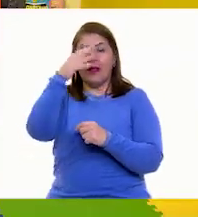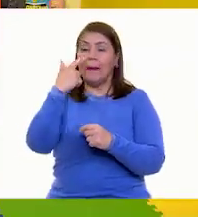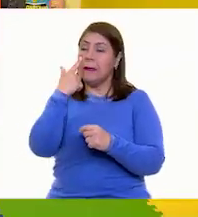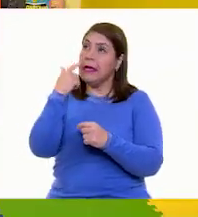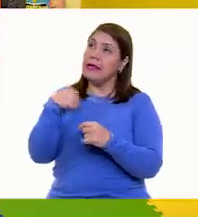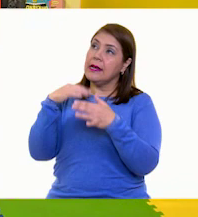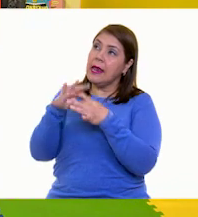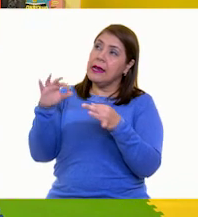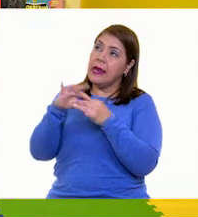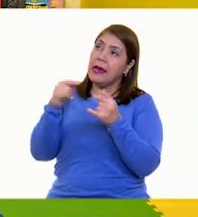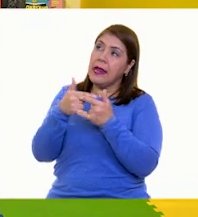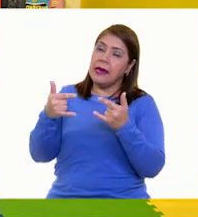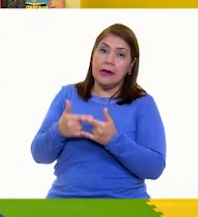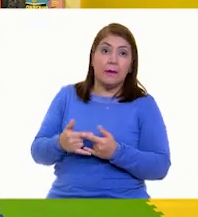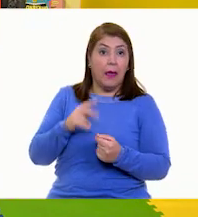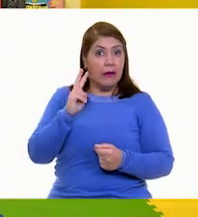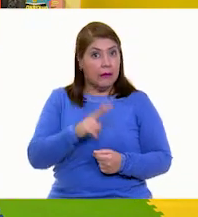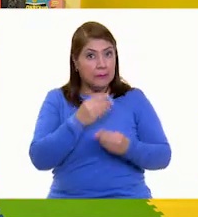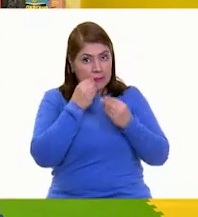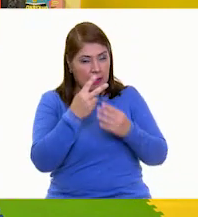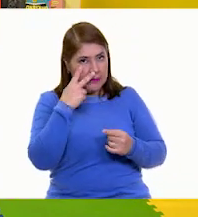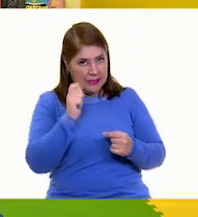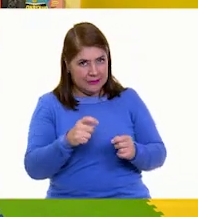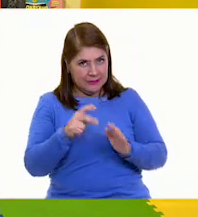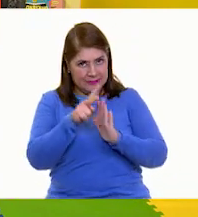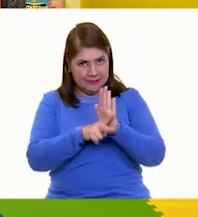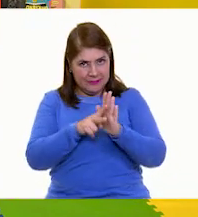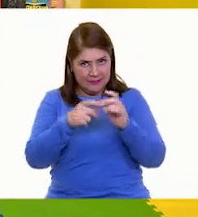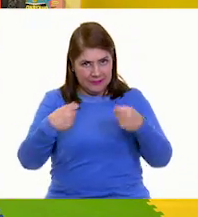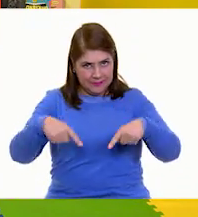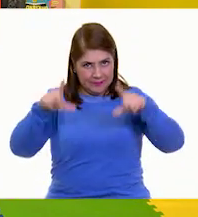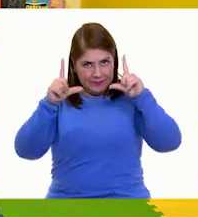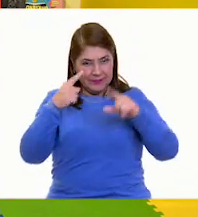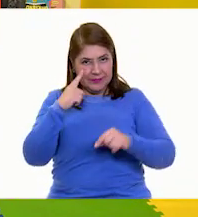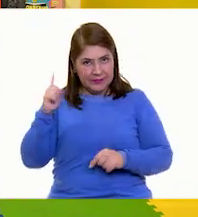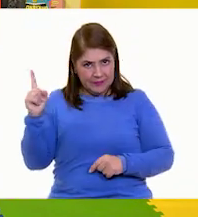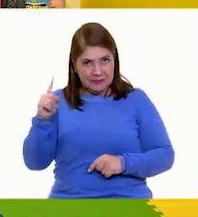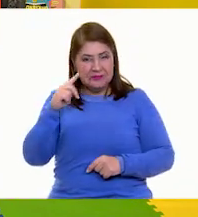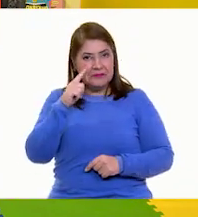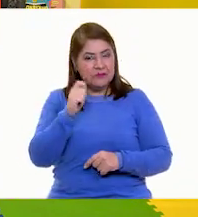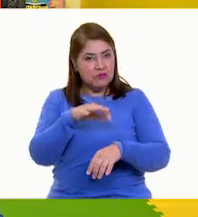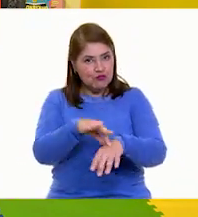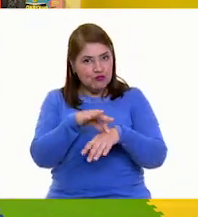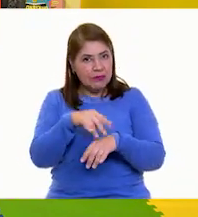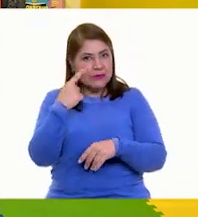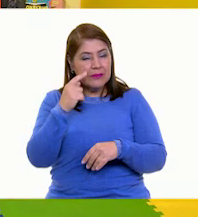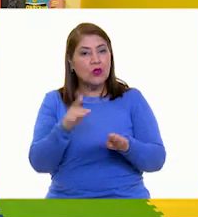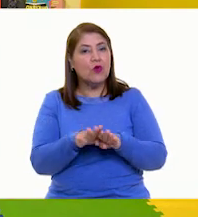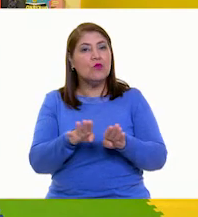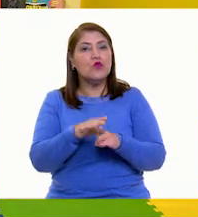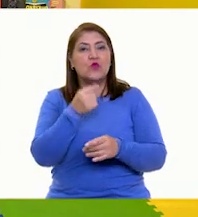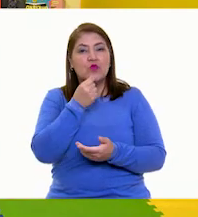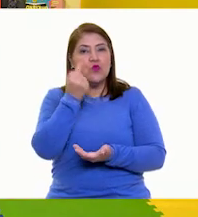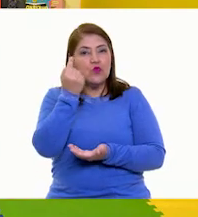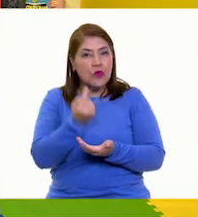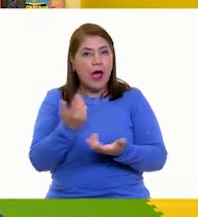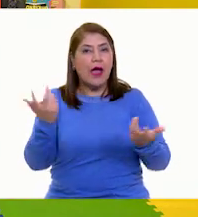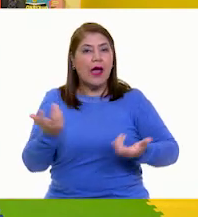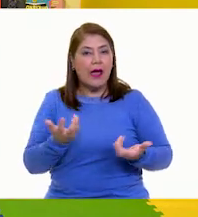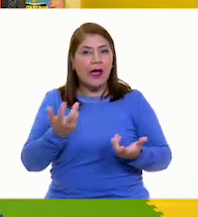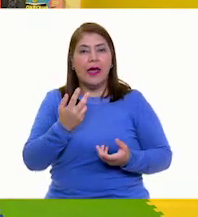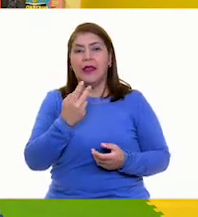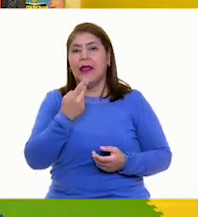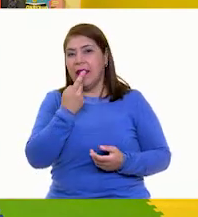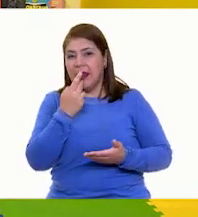¡Qué maravilla! Veamos el siguiente video donde se aprecia cómo un niño realiza la lectura en voz